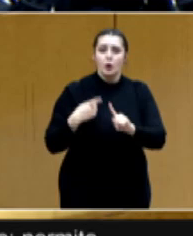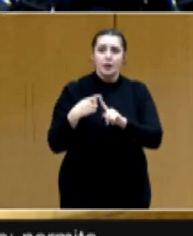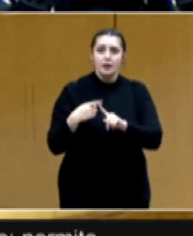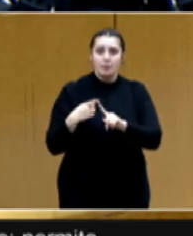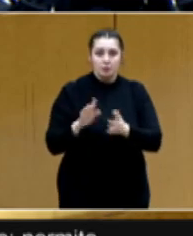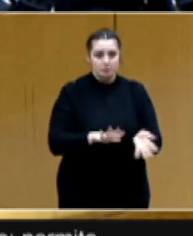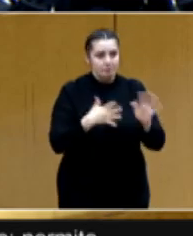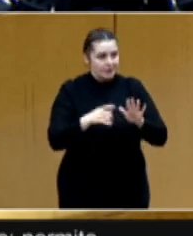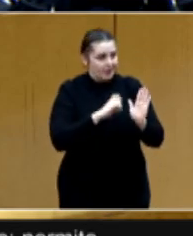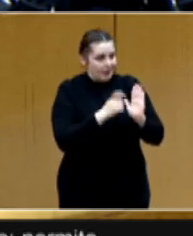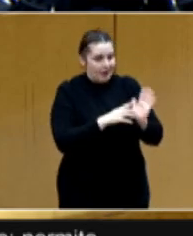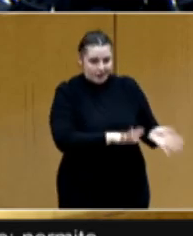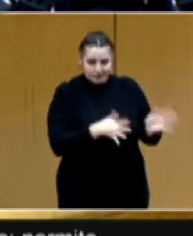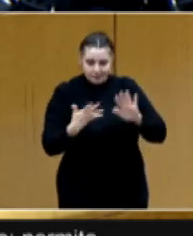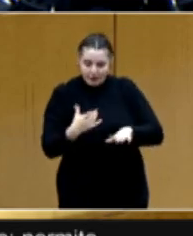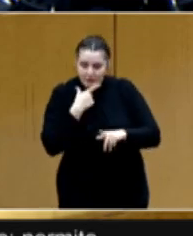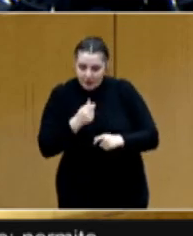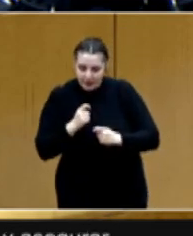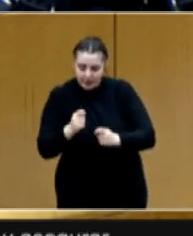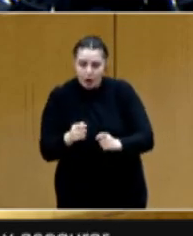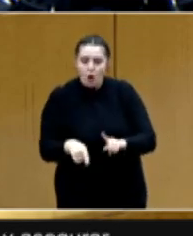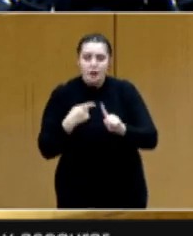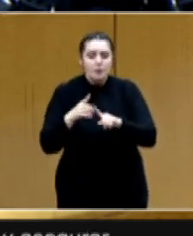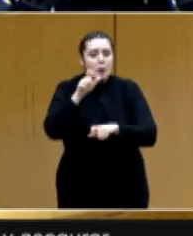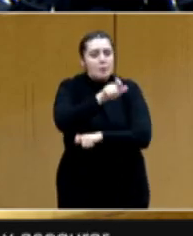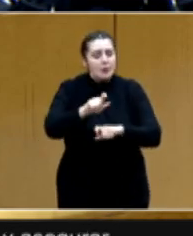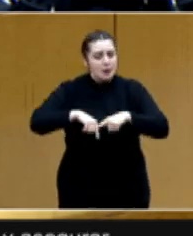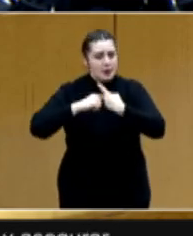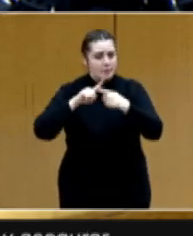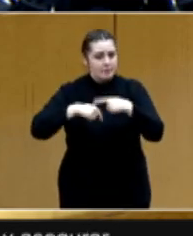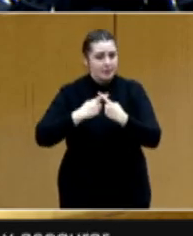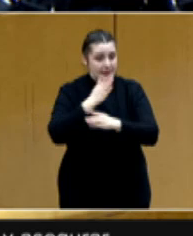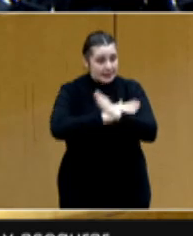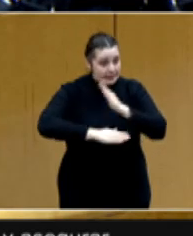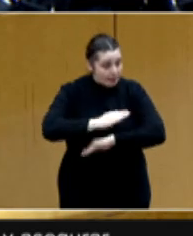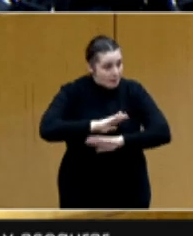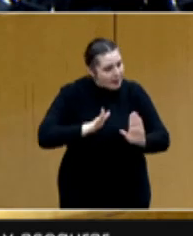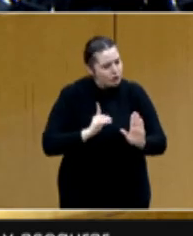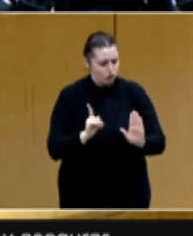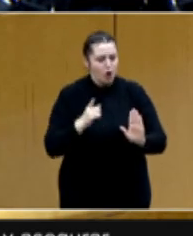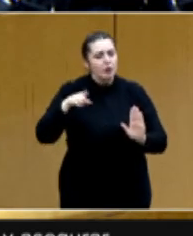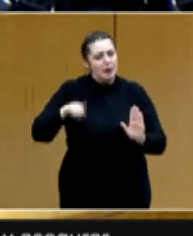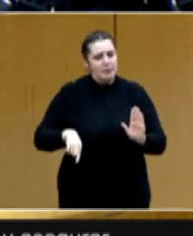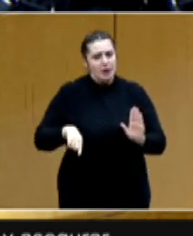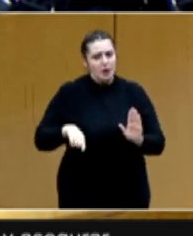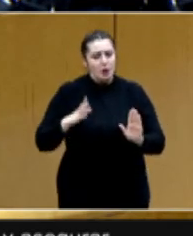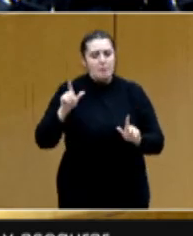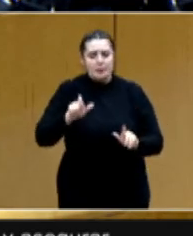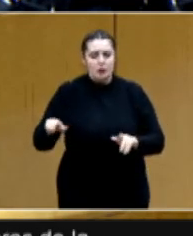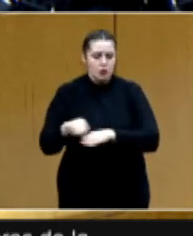favoreciendo no solo a los miembros de la familia con discapacidad sino también a los propios cuidadores